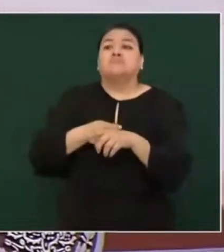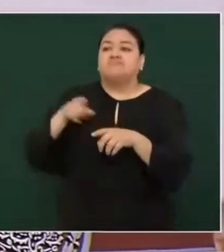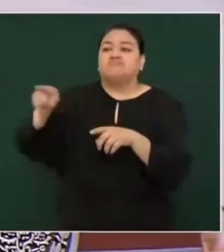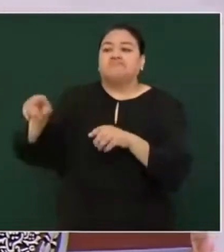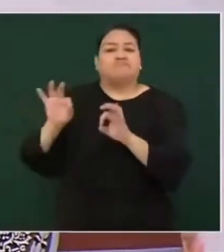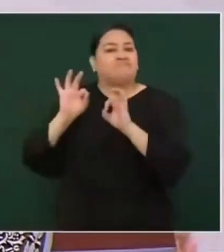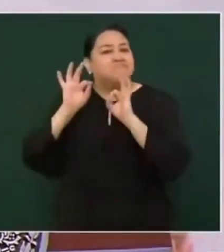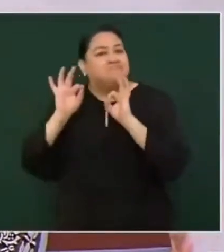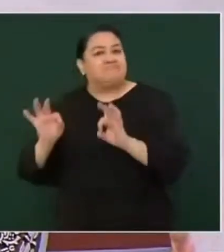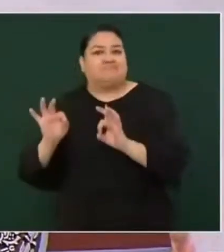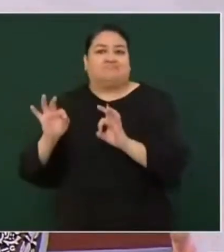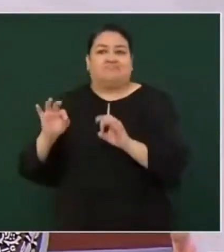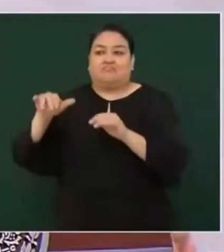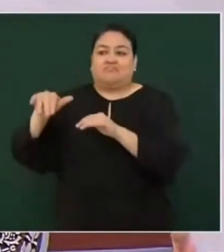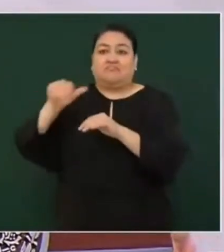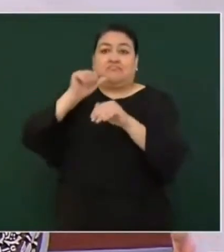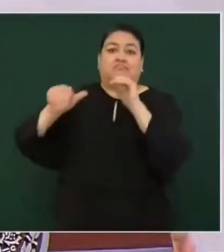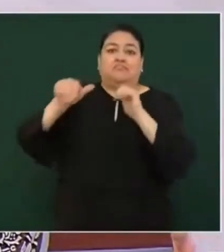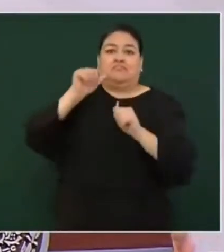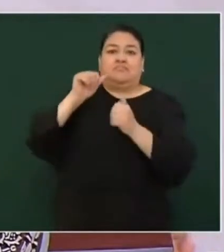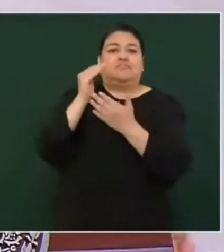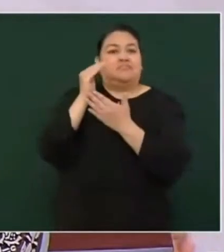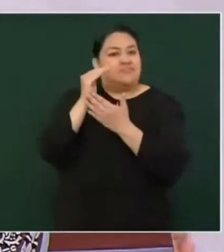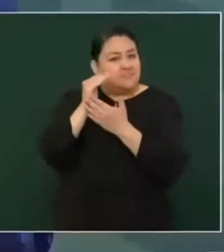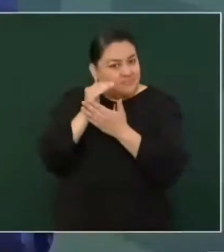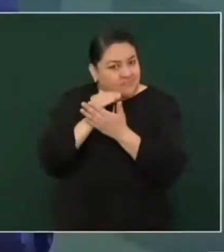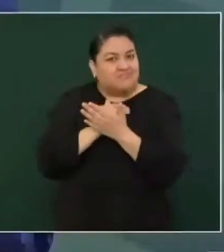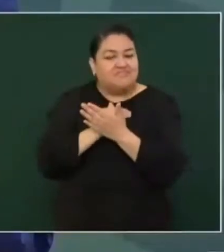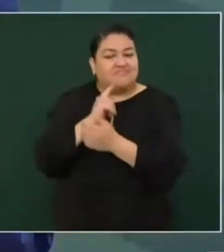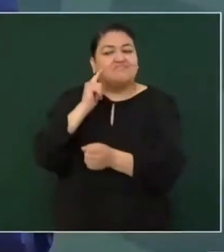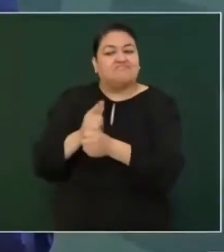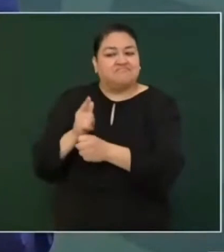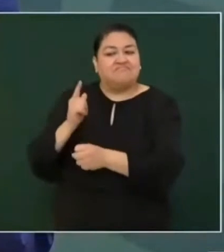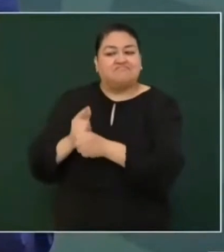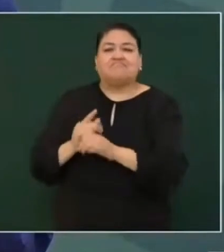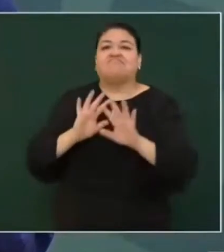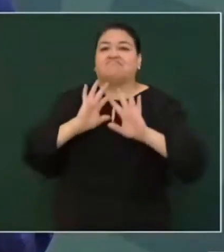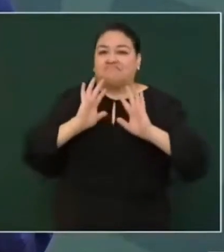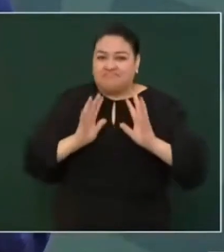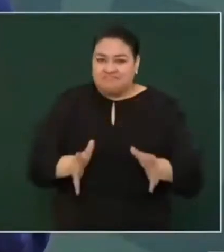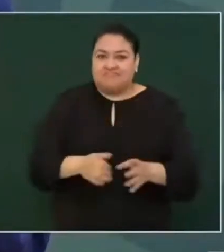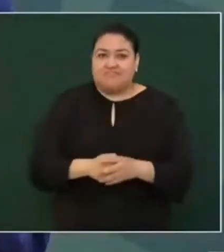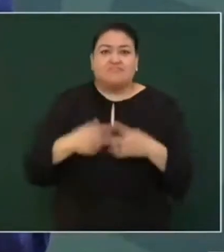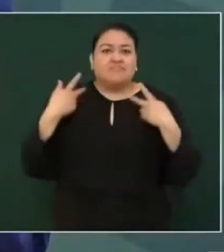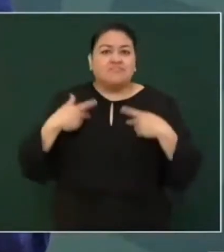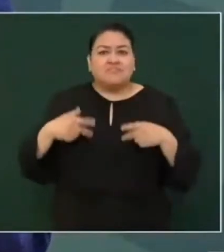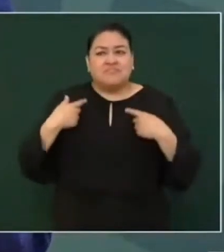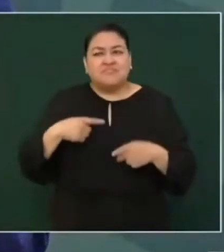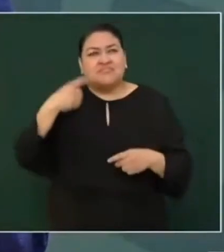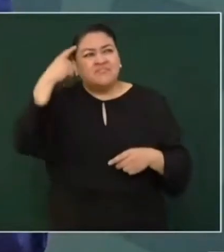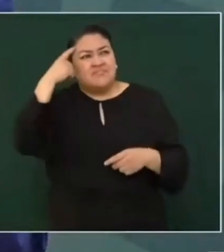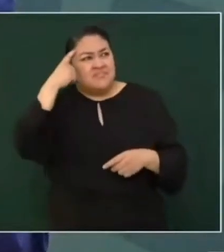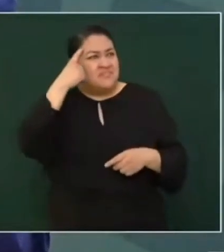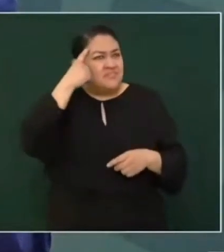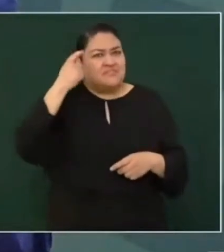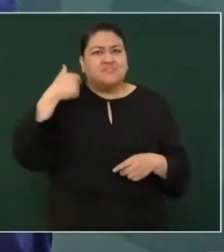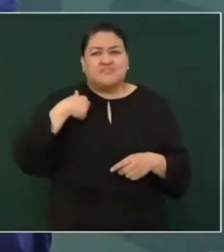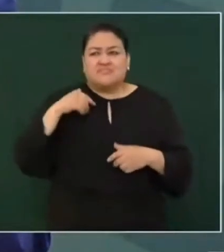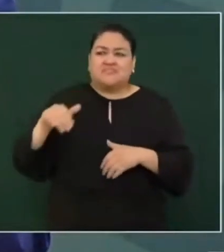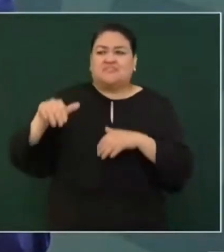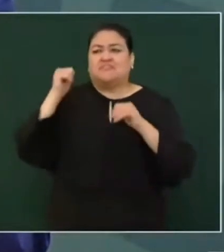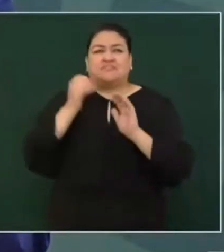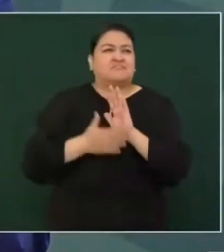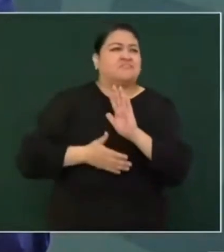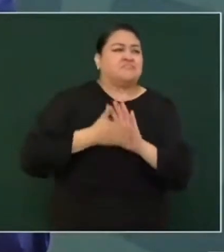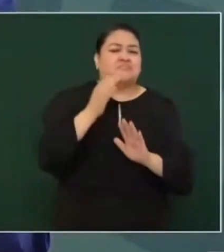atempera, se reduce la migración, porque la gente no va a Estados Unidos